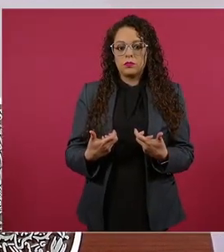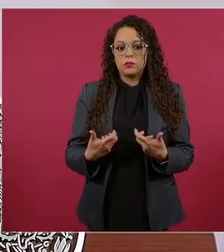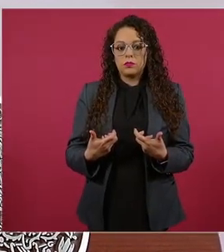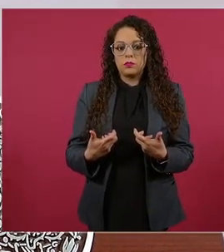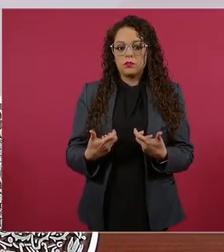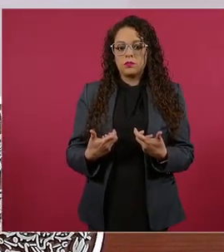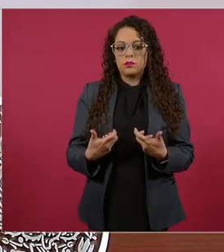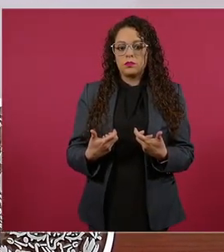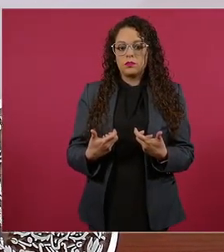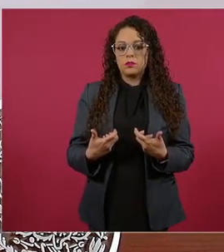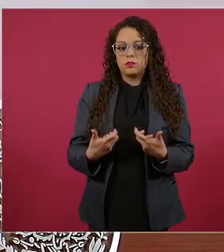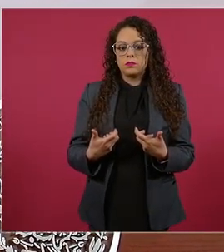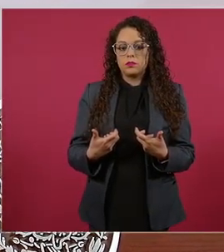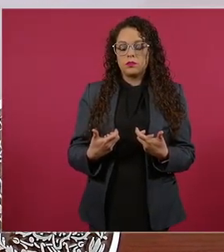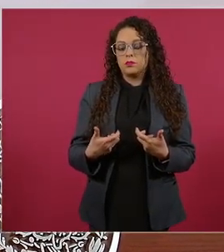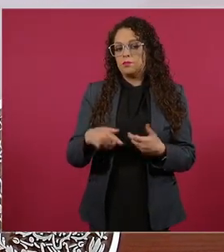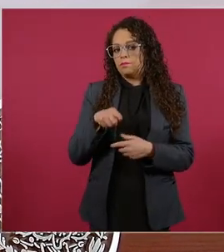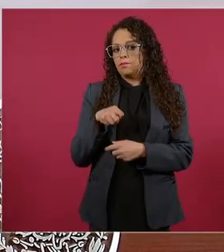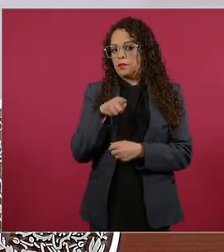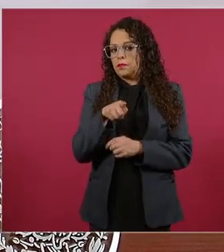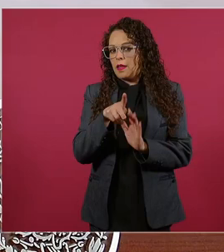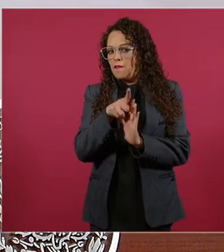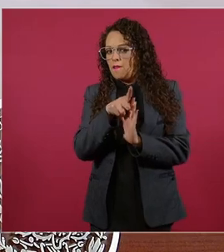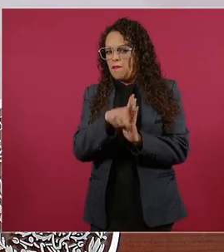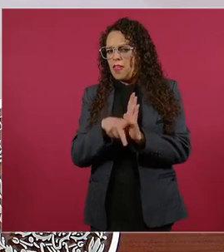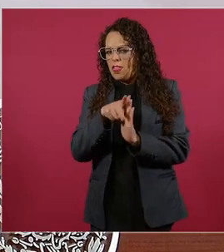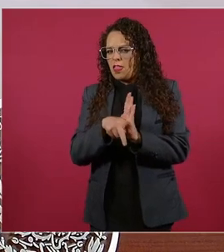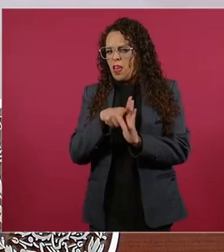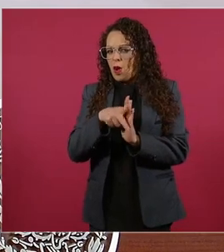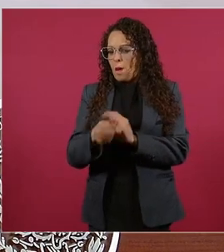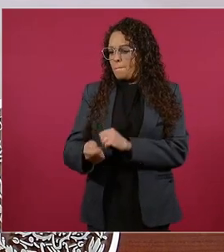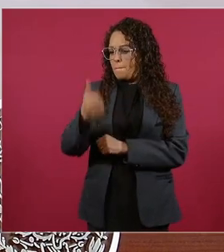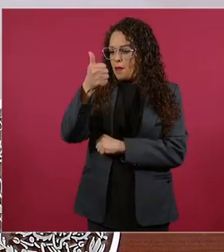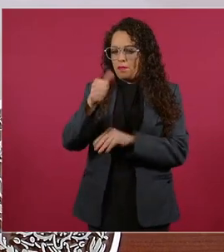Observé en el primer video que